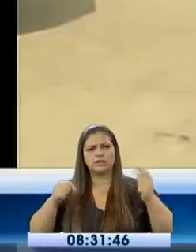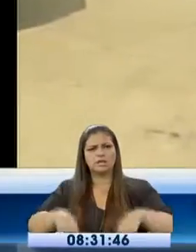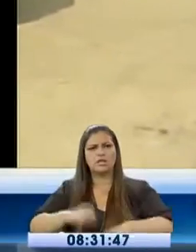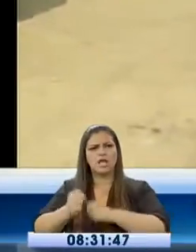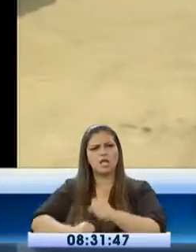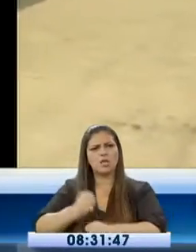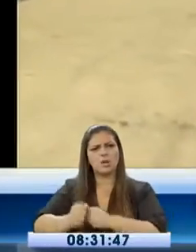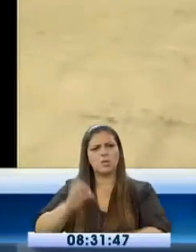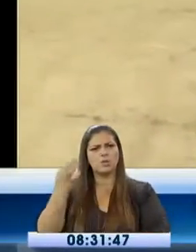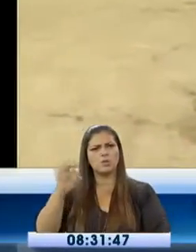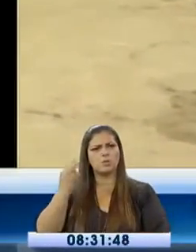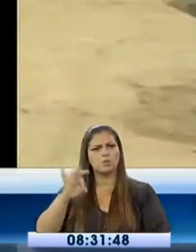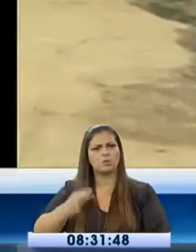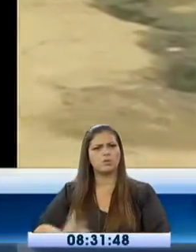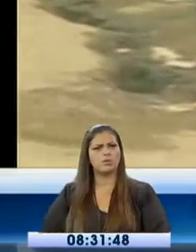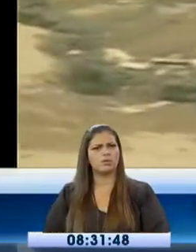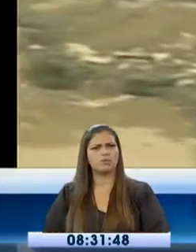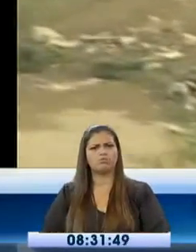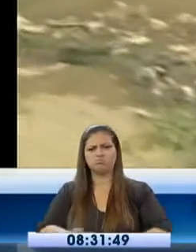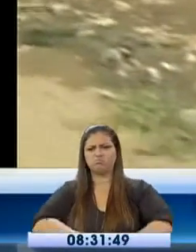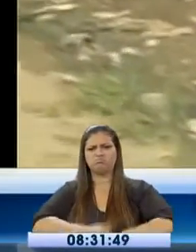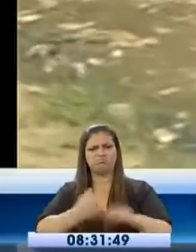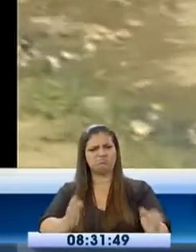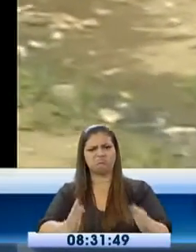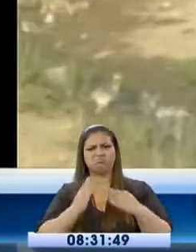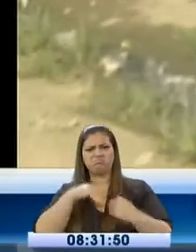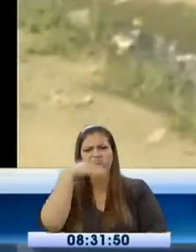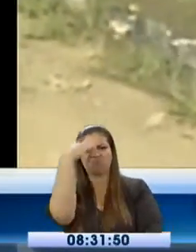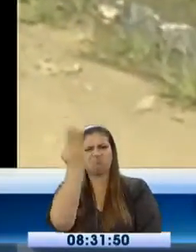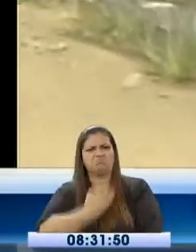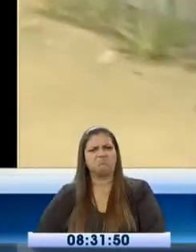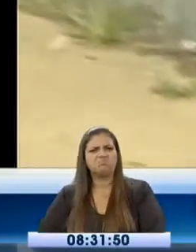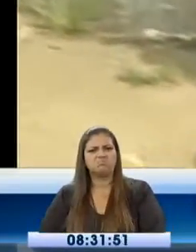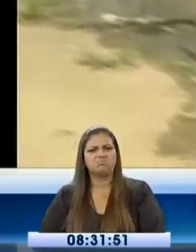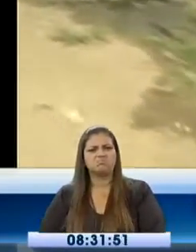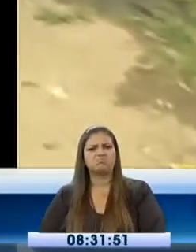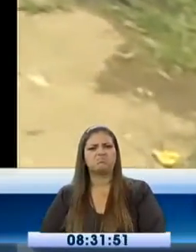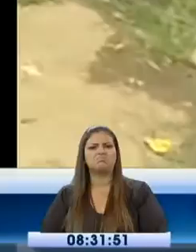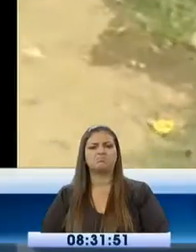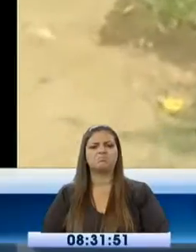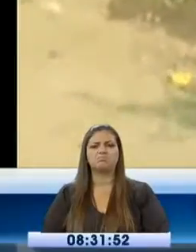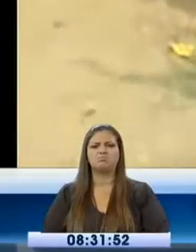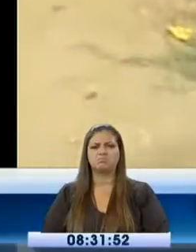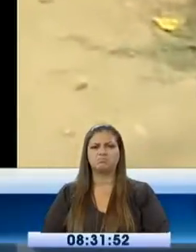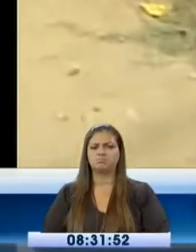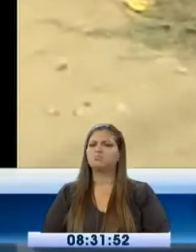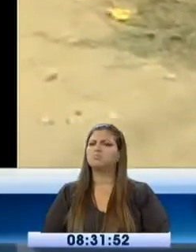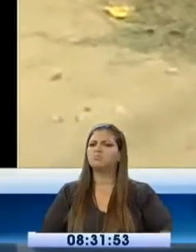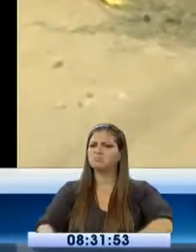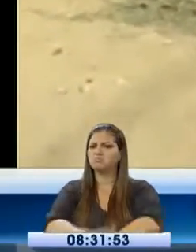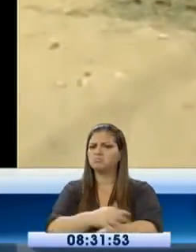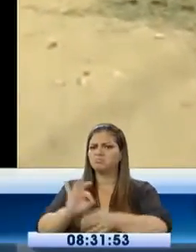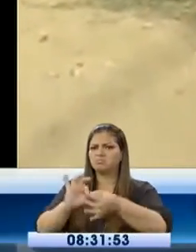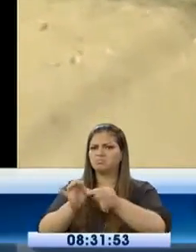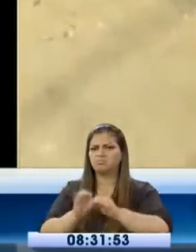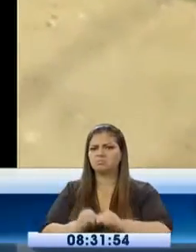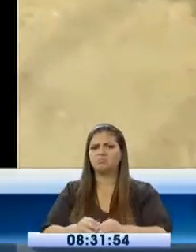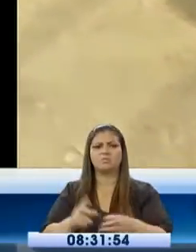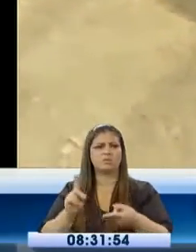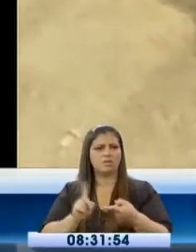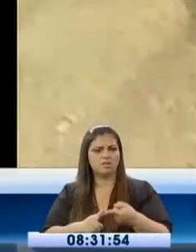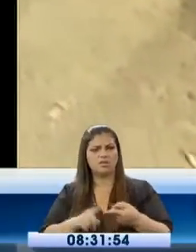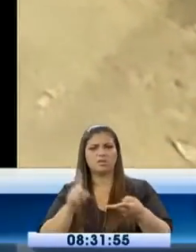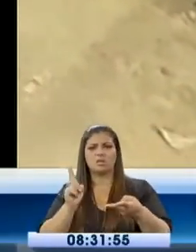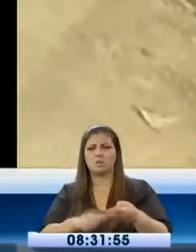que nunca se acordaba de nosotros, porque simplemente vienen los demás por las calles y existe la droga, existe la